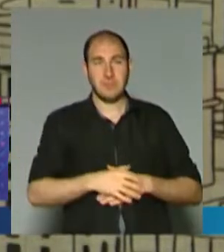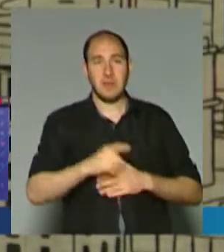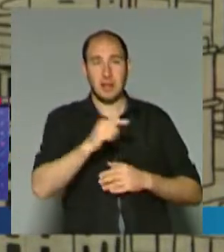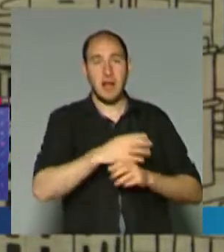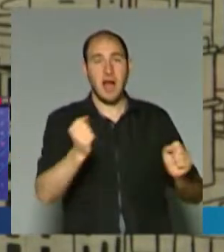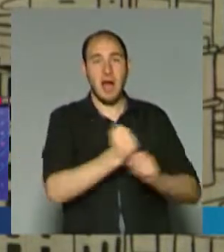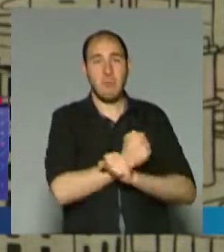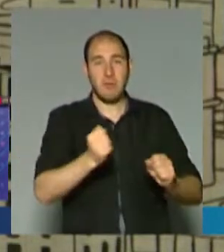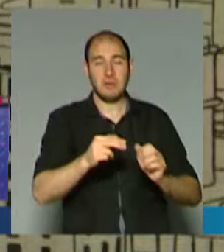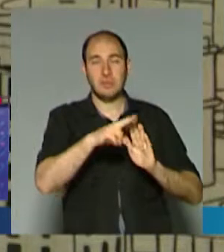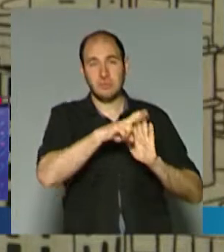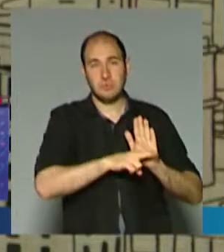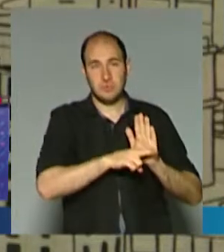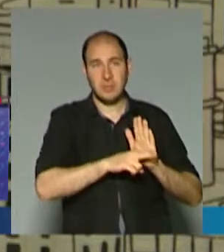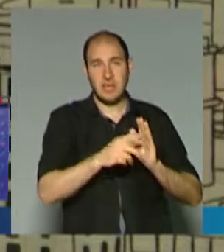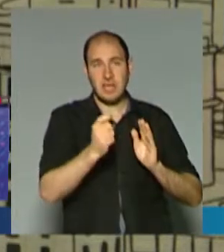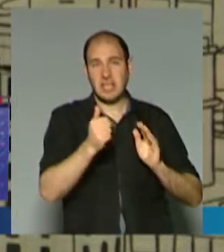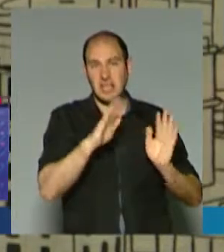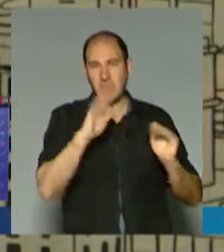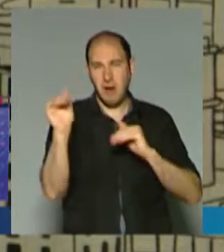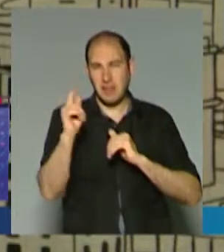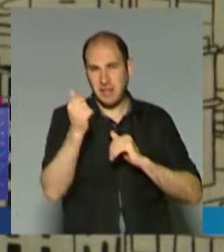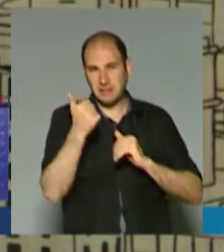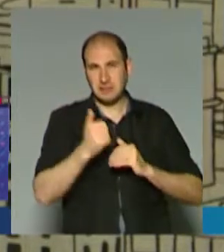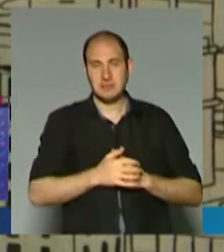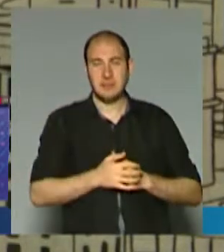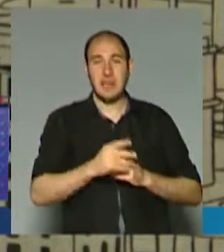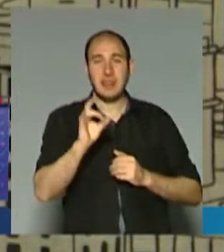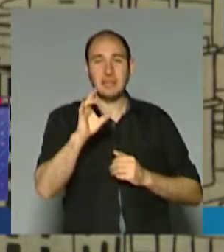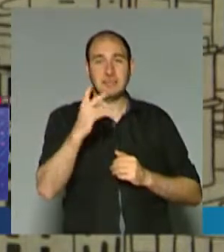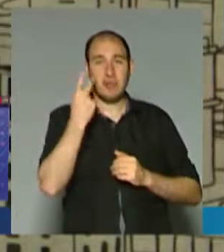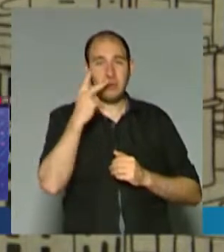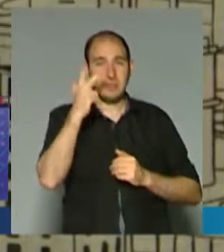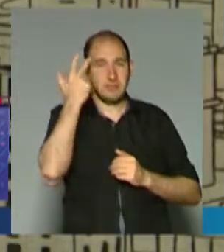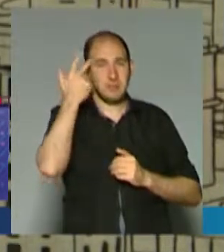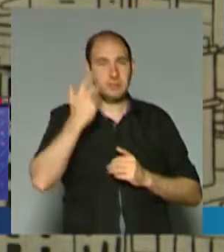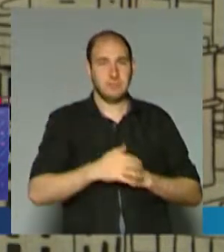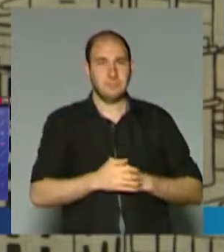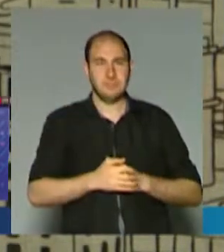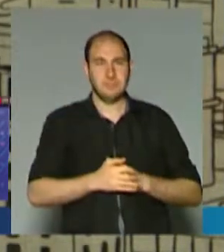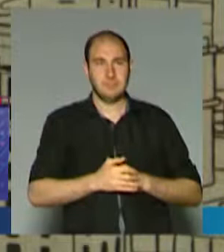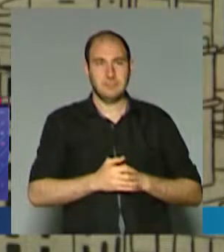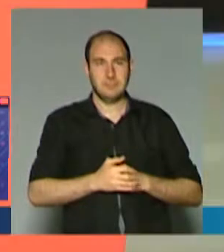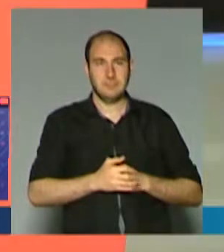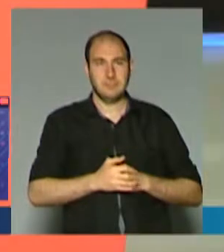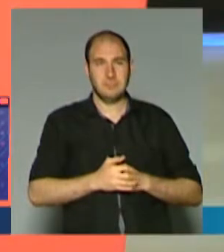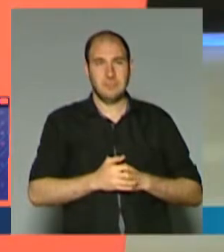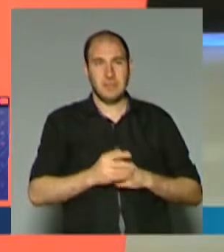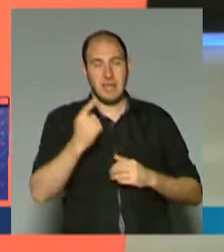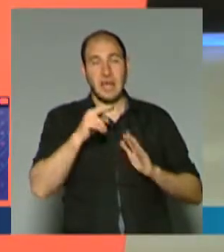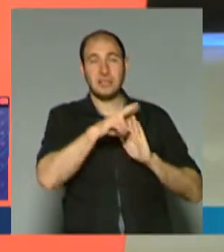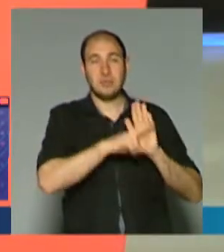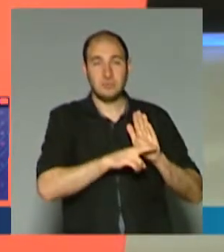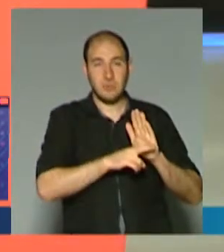sancionó una resolución casi igual, básicamente, en diciembre del 2018. A ver, la